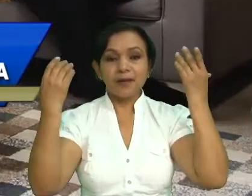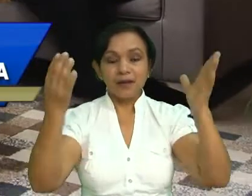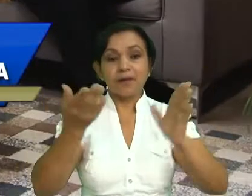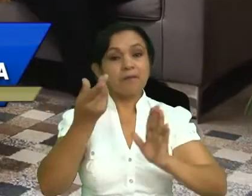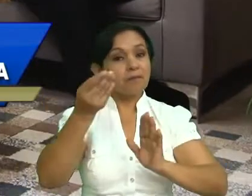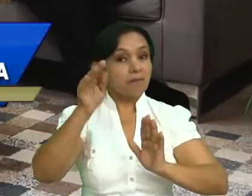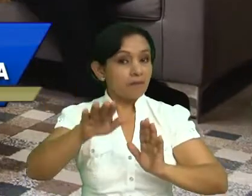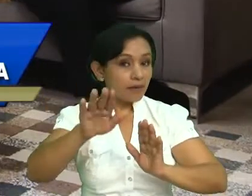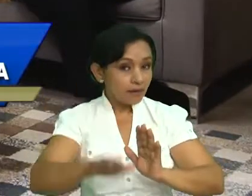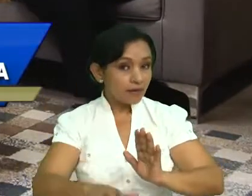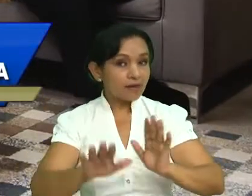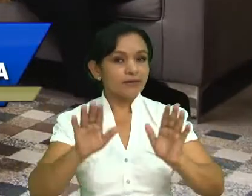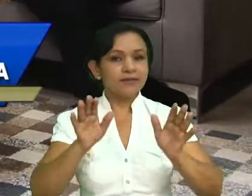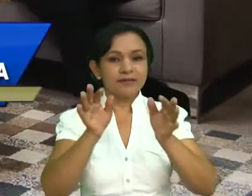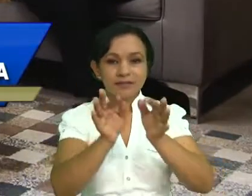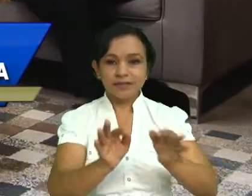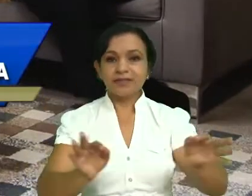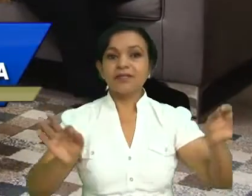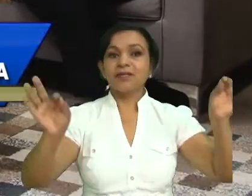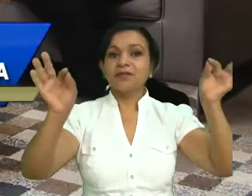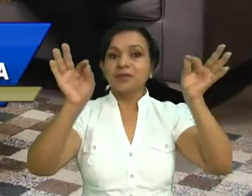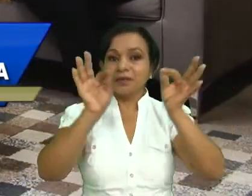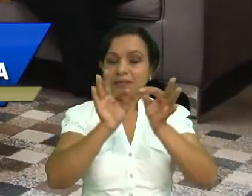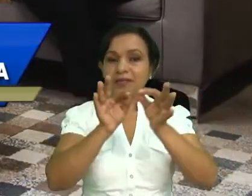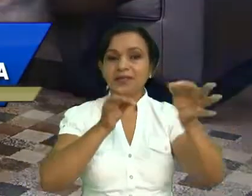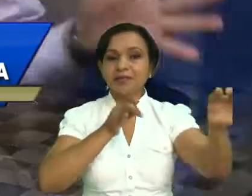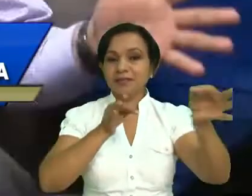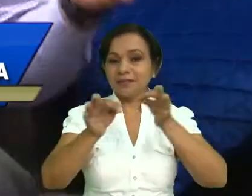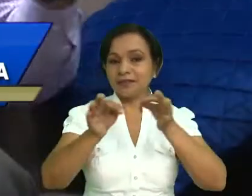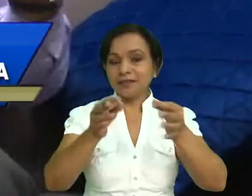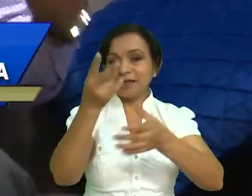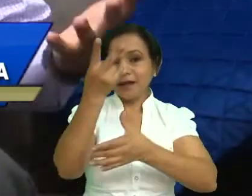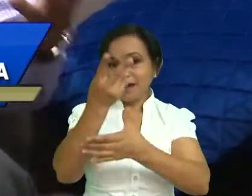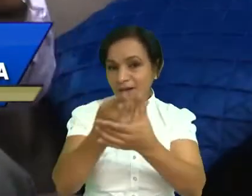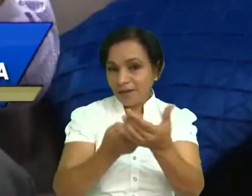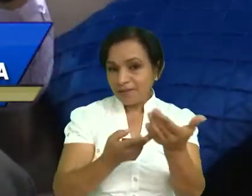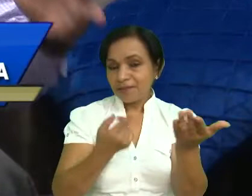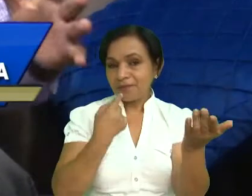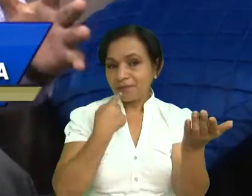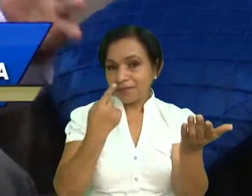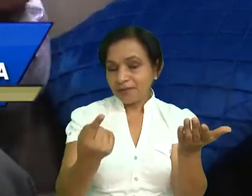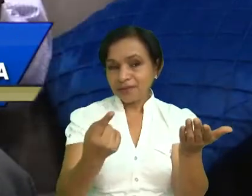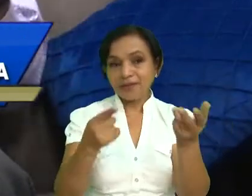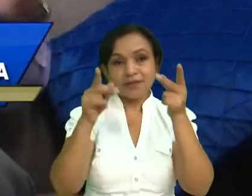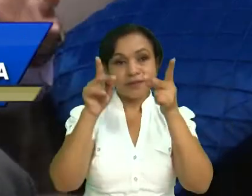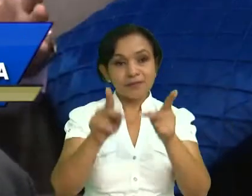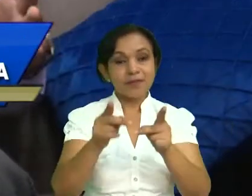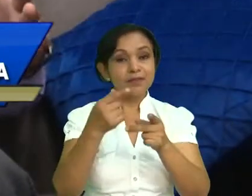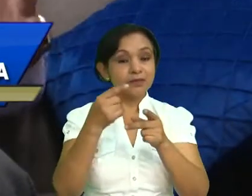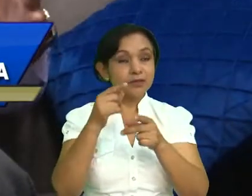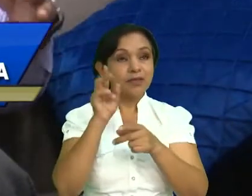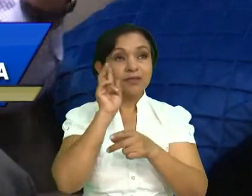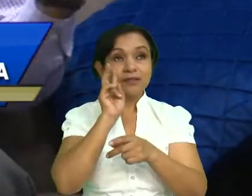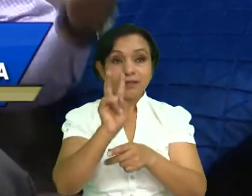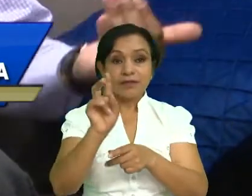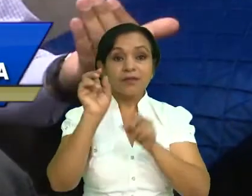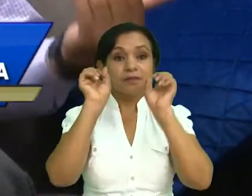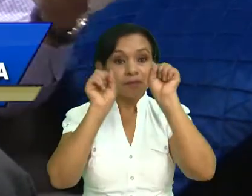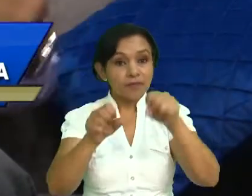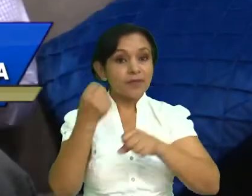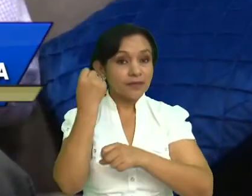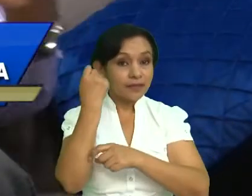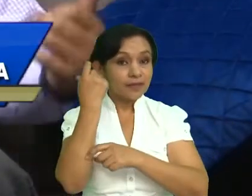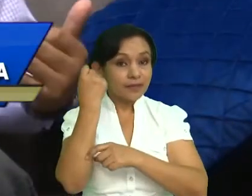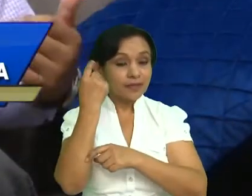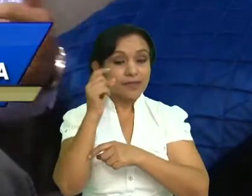buenos precios. Y es muy importante esa explicación que ambas dan, y de repente, pues, para que nuestra audiencia pueda entender un poquito. Solamente